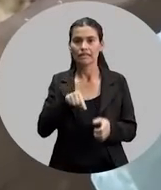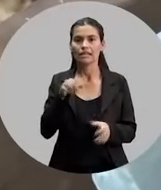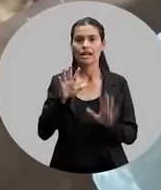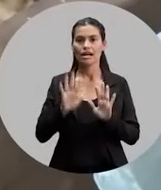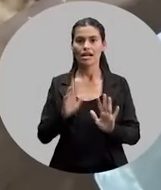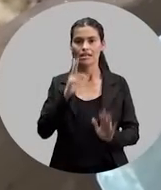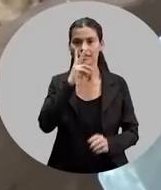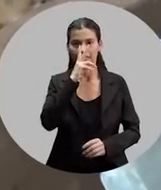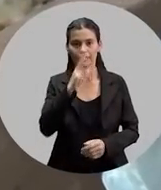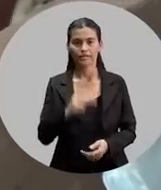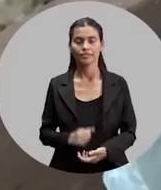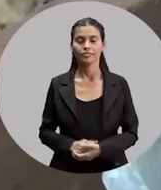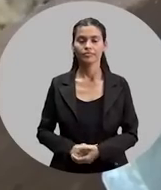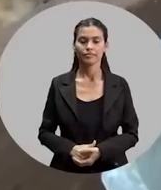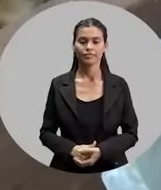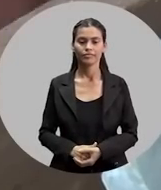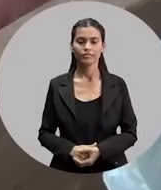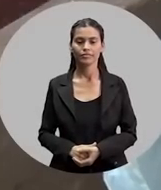deseada.